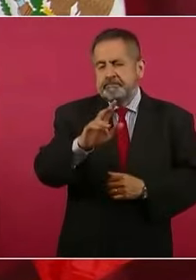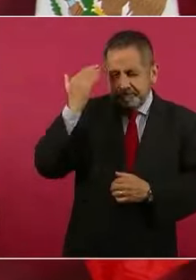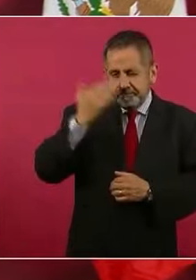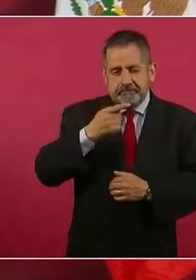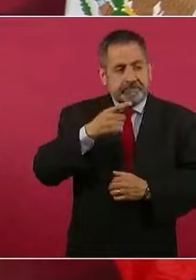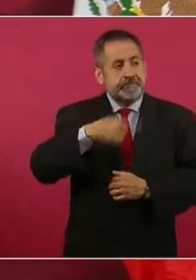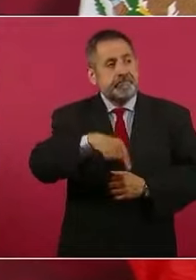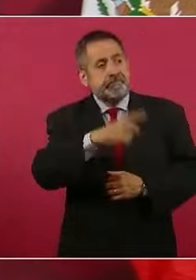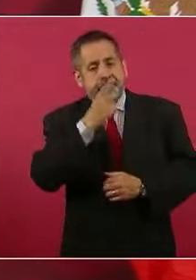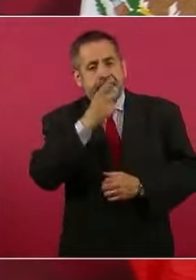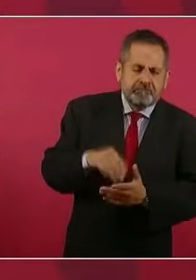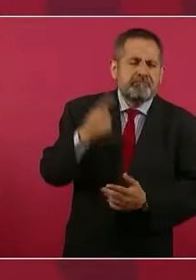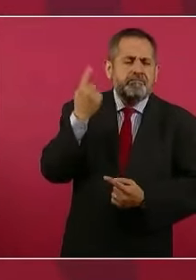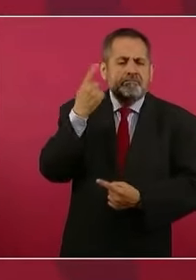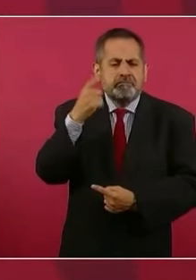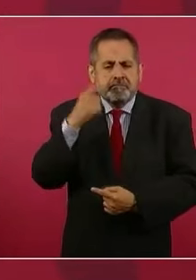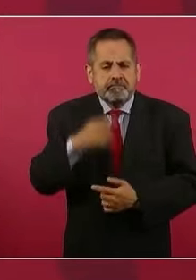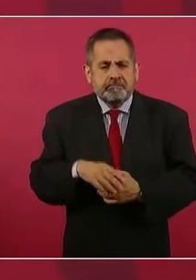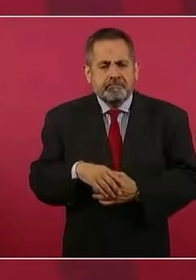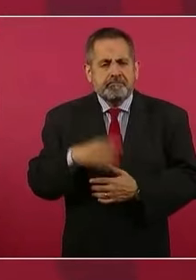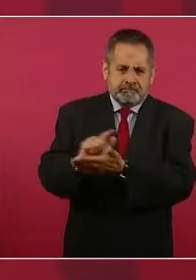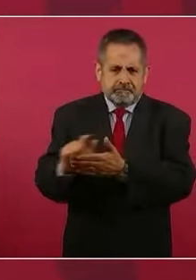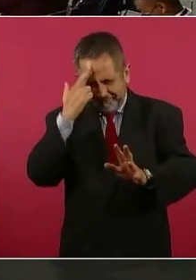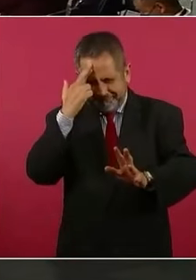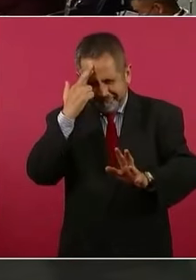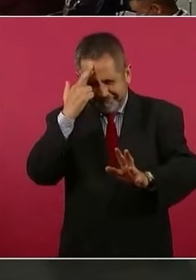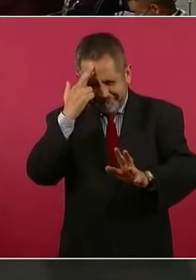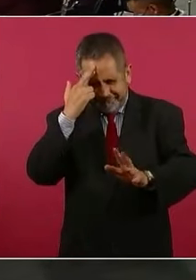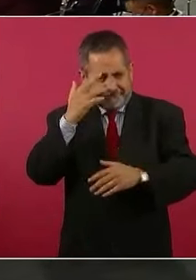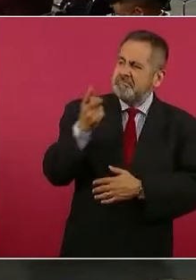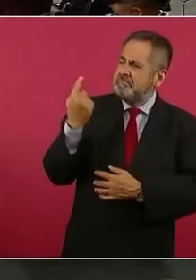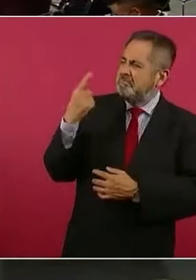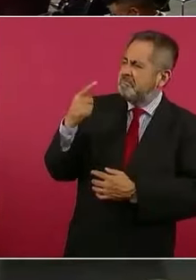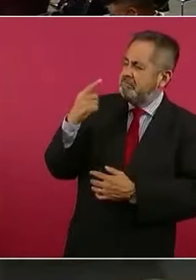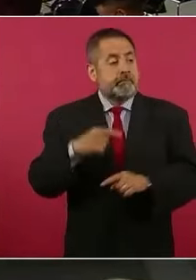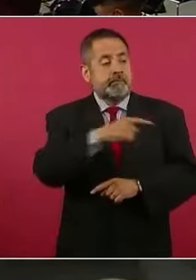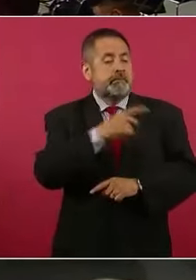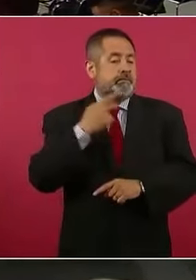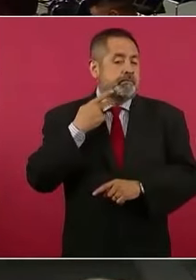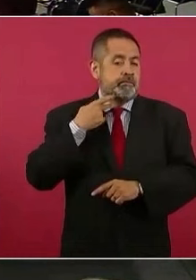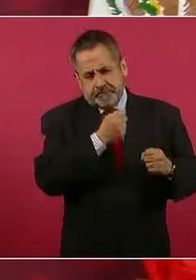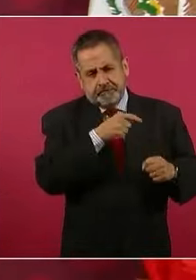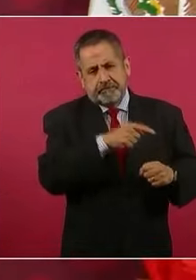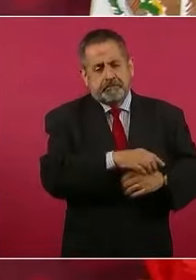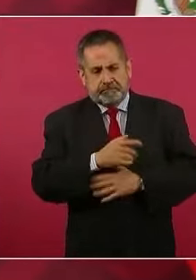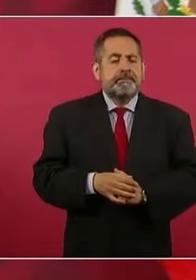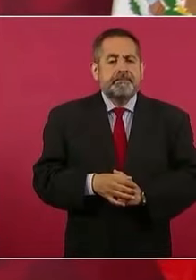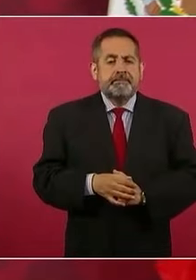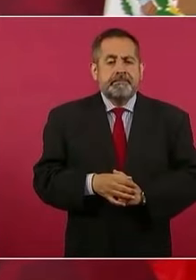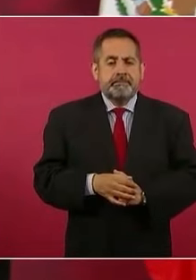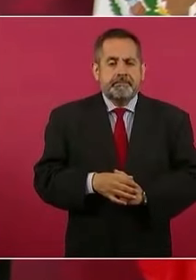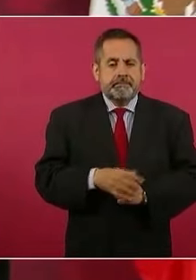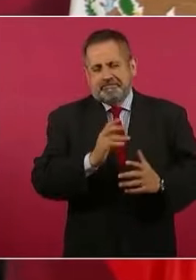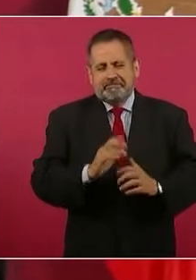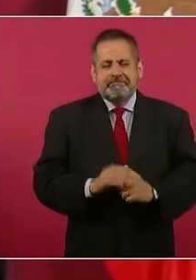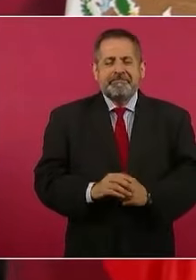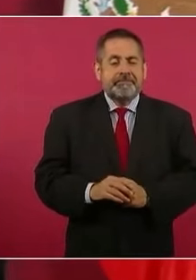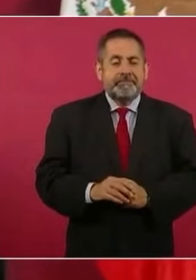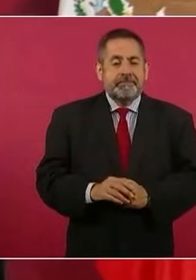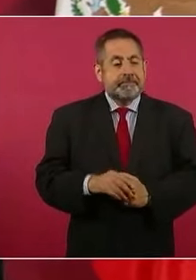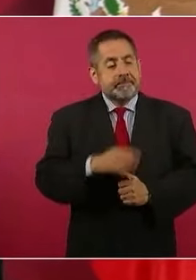decían que para qué el petróleo y para qué las refinerías? Había un político mexicano, conservador, joven, muchacho todavía,